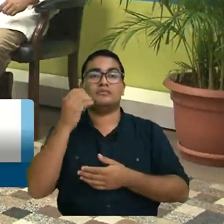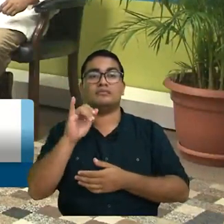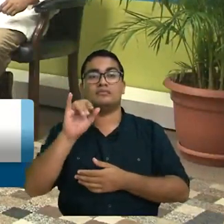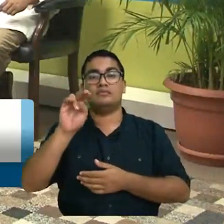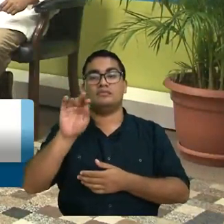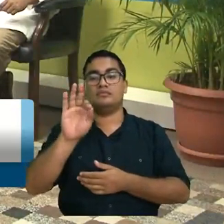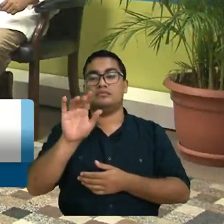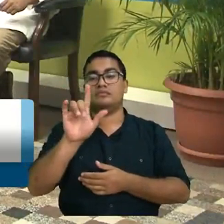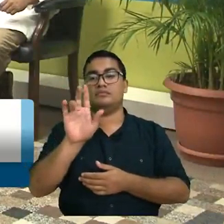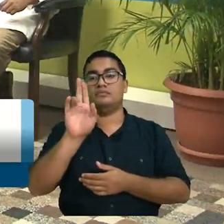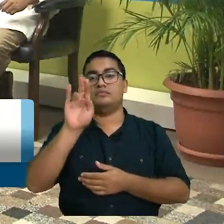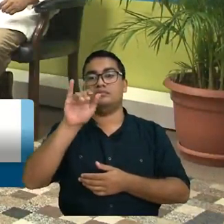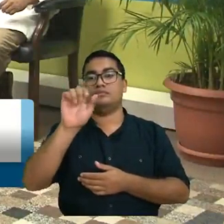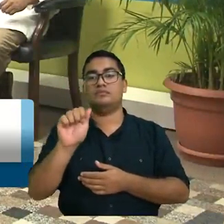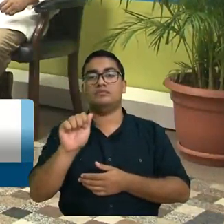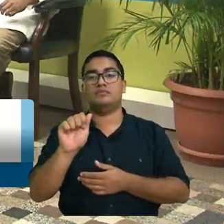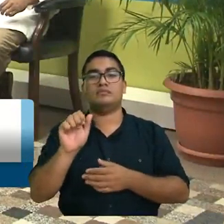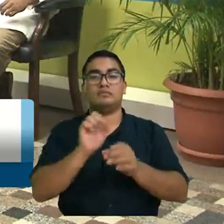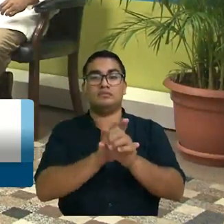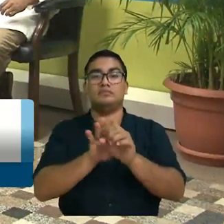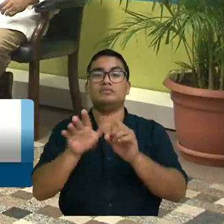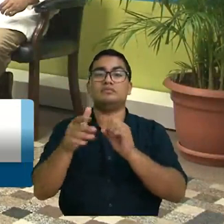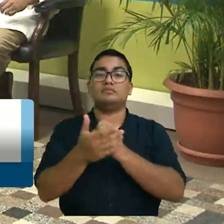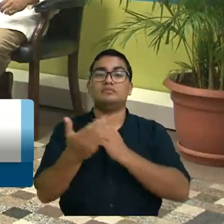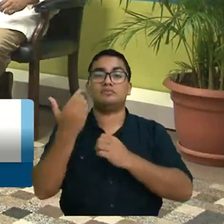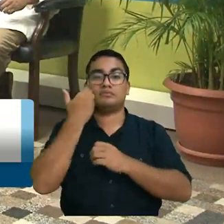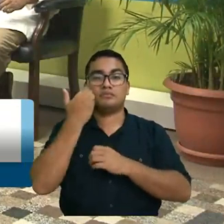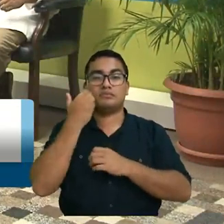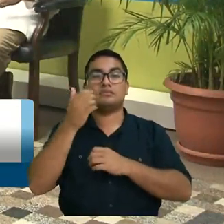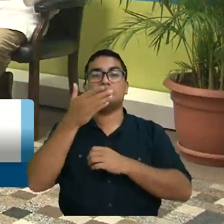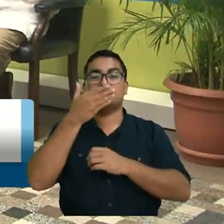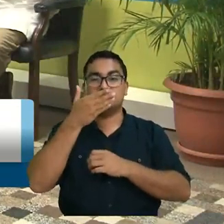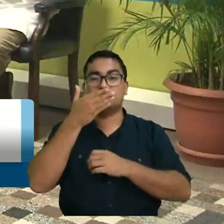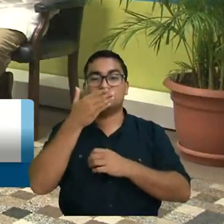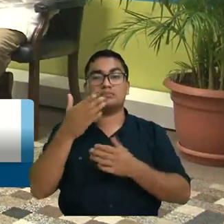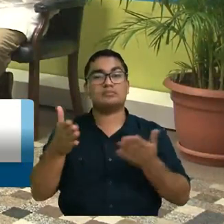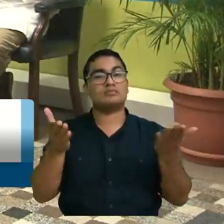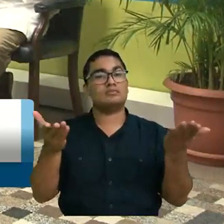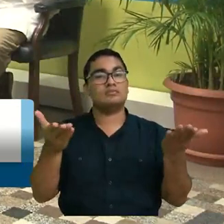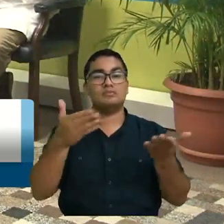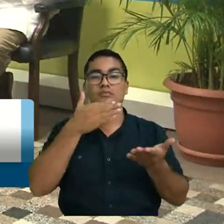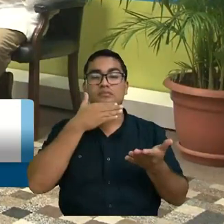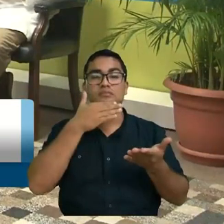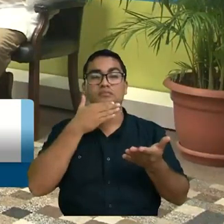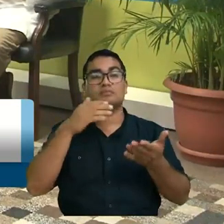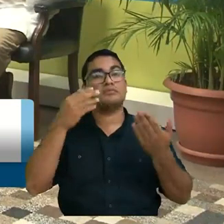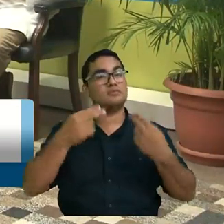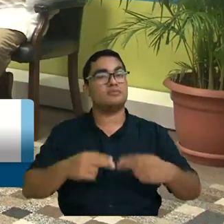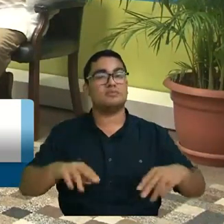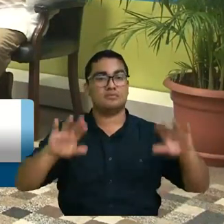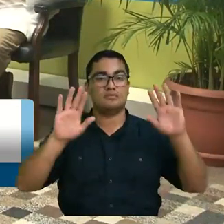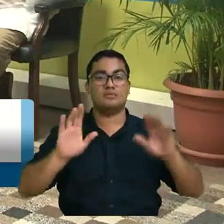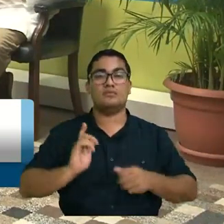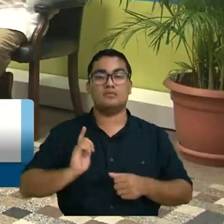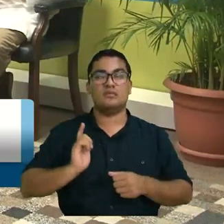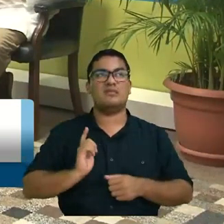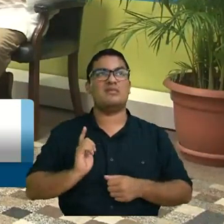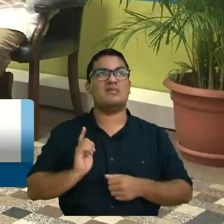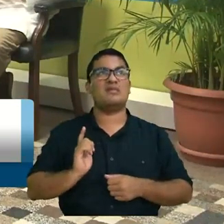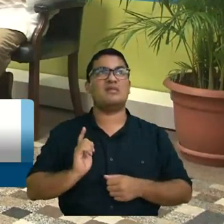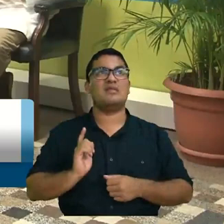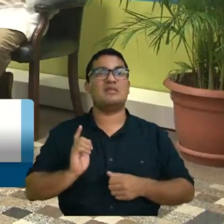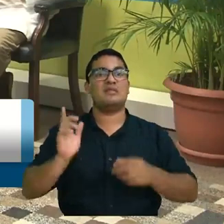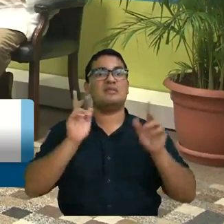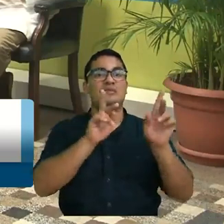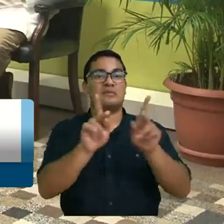del coronavirus, que también es otra enfermedad respiratoria que actualmente, coyunturalmente, la tenemos pues presente, y que